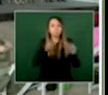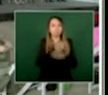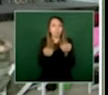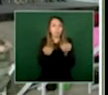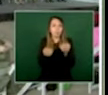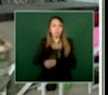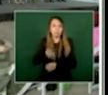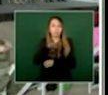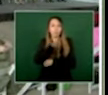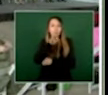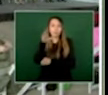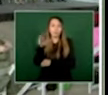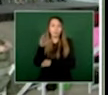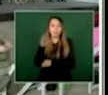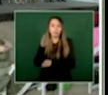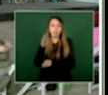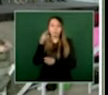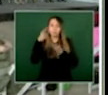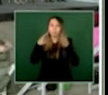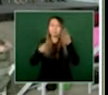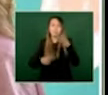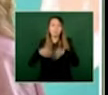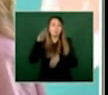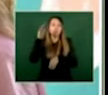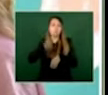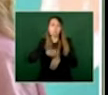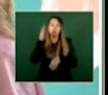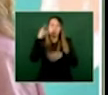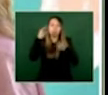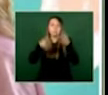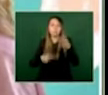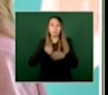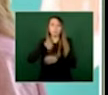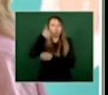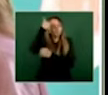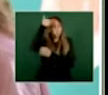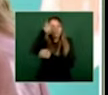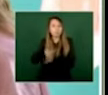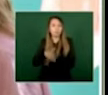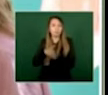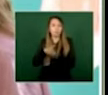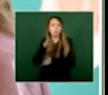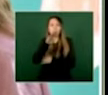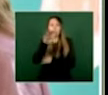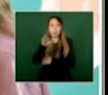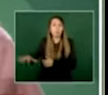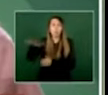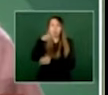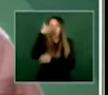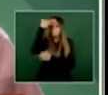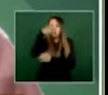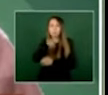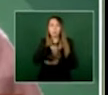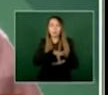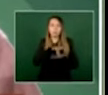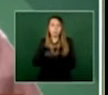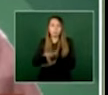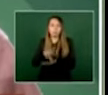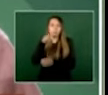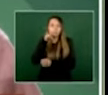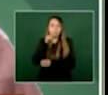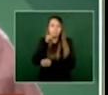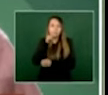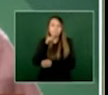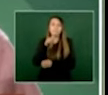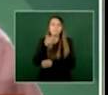el presidente representa los ideales de la nación, de la patria y del pueblo. Yo percibo, y eso